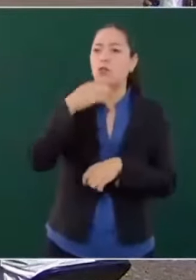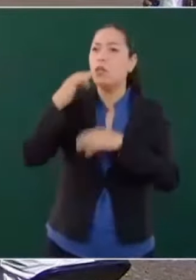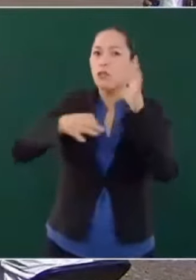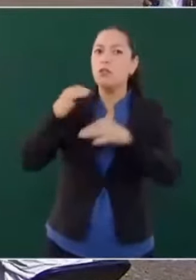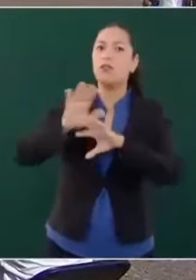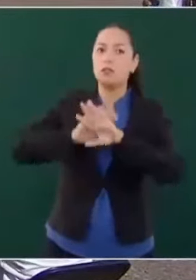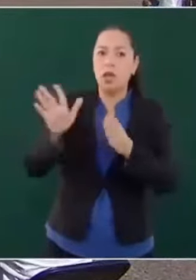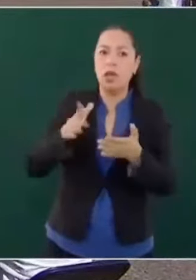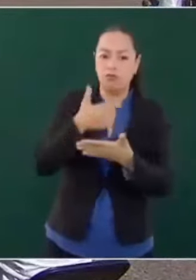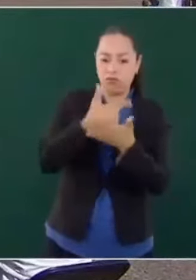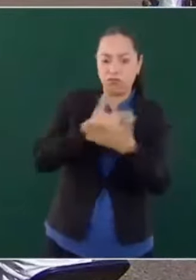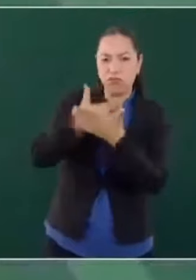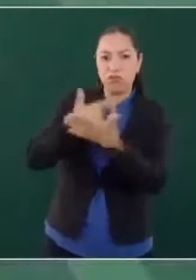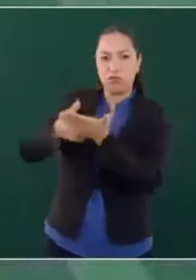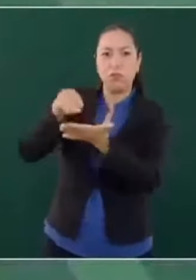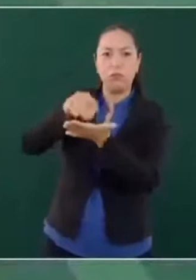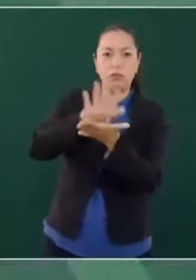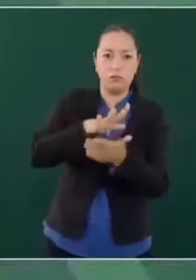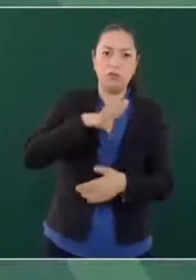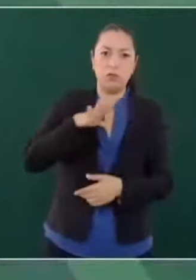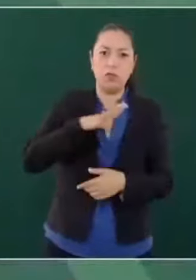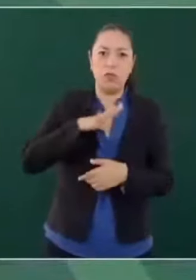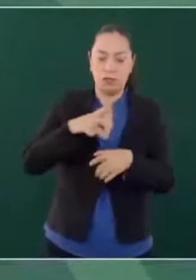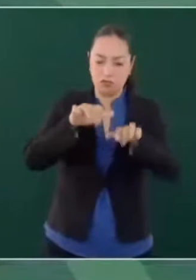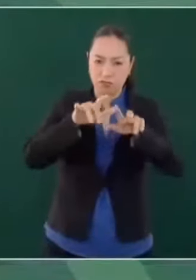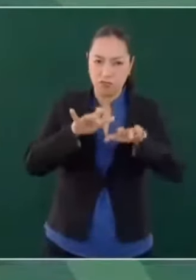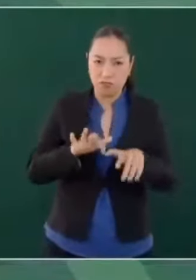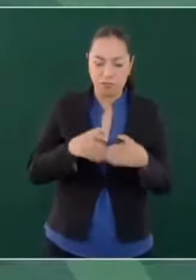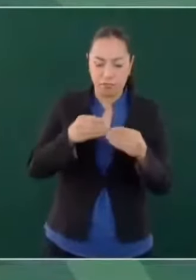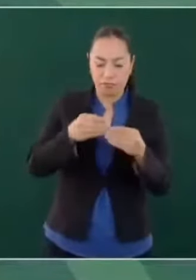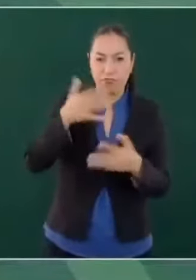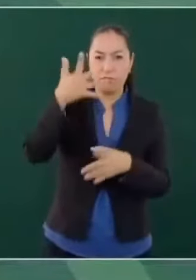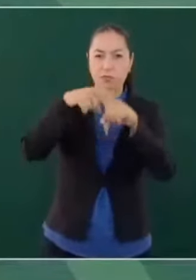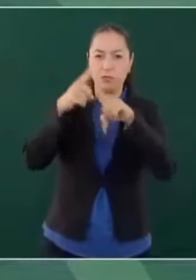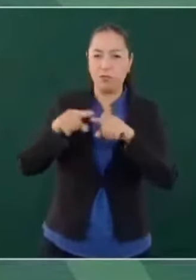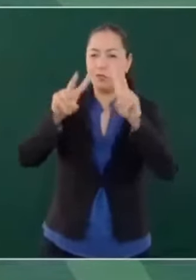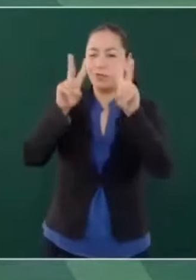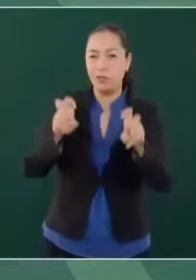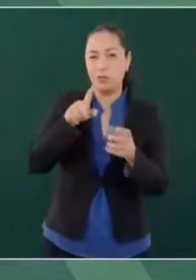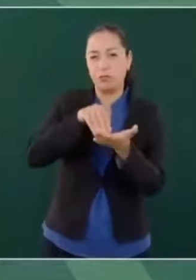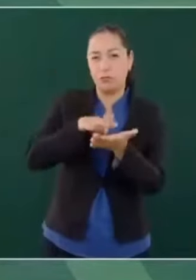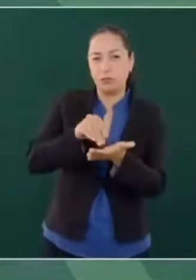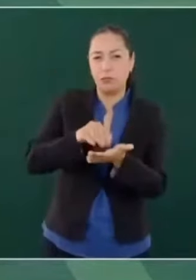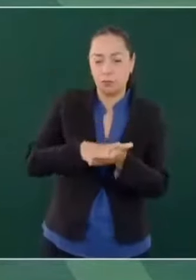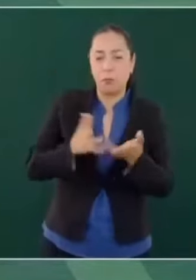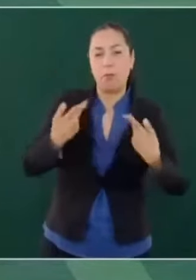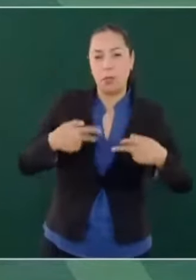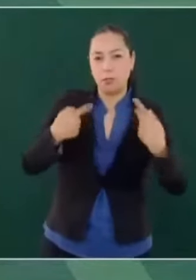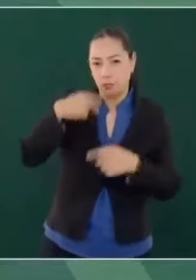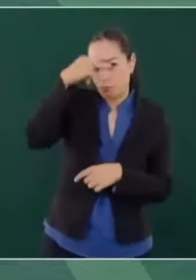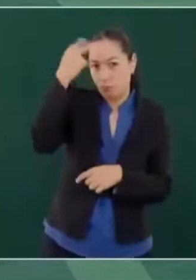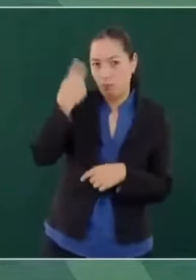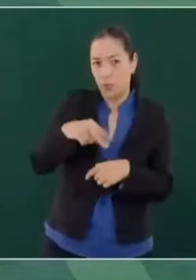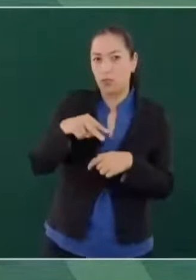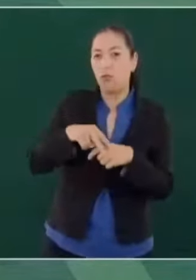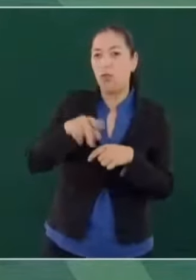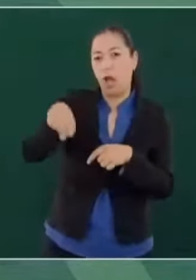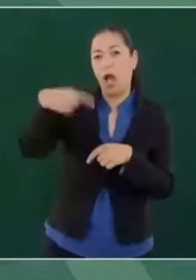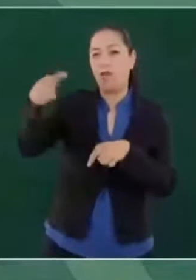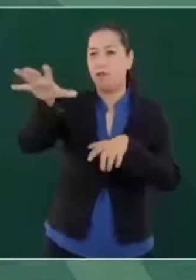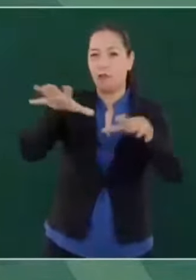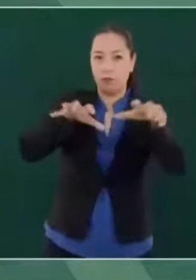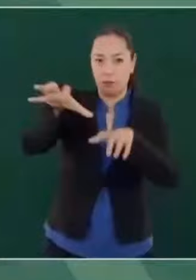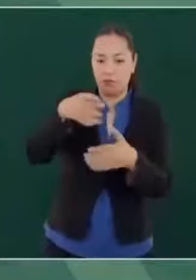están registradas en un sistema de registro que se llama Registro para Personas Mexicanas en el Exterior, y por lo tanto nosotros